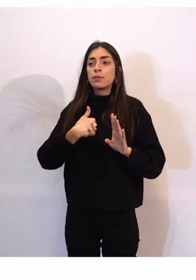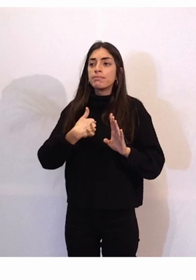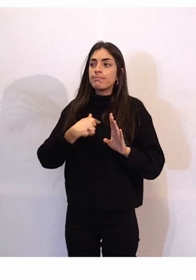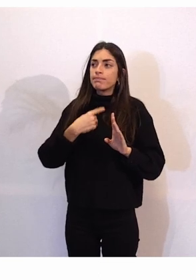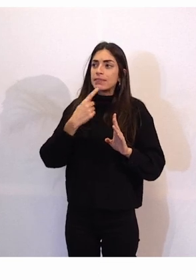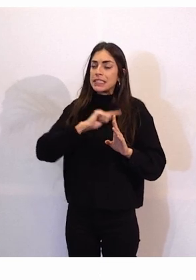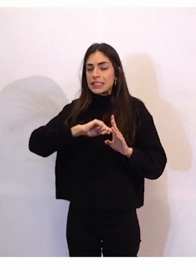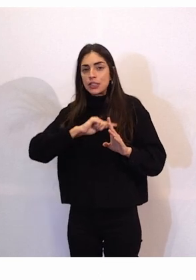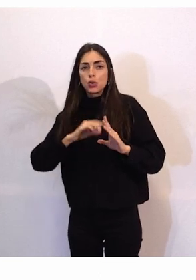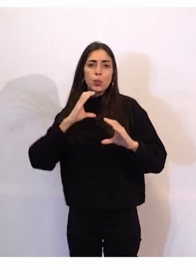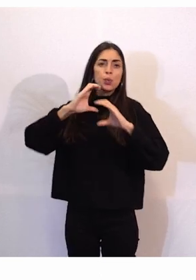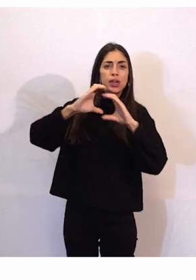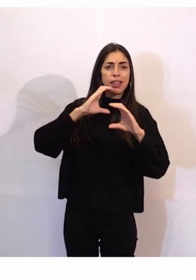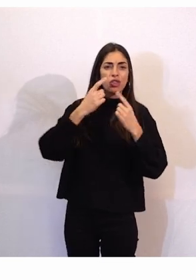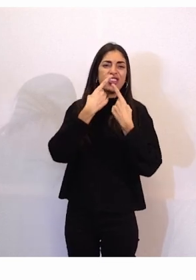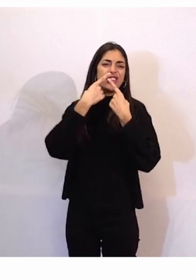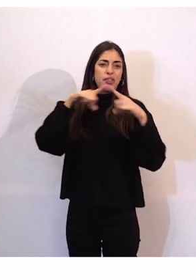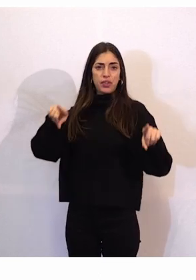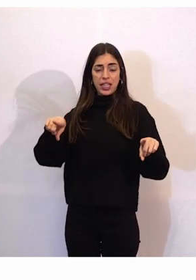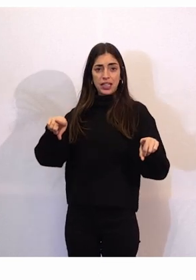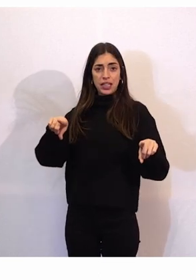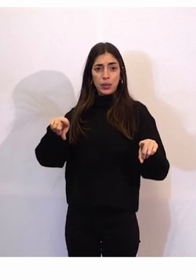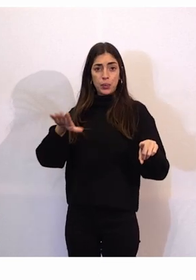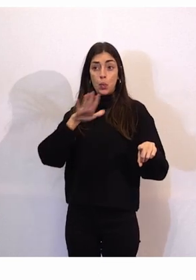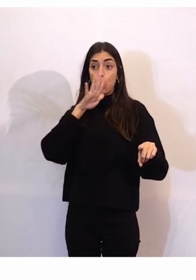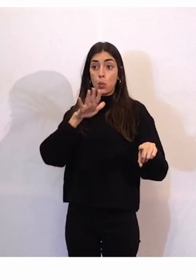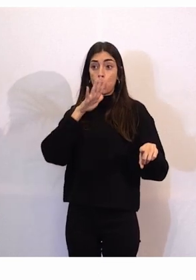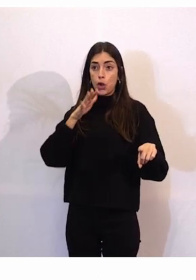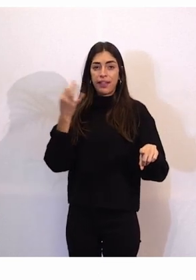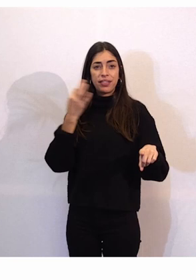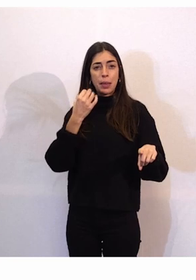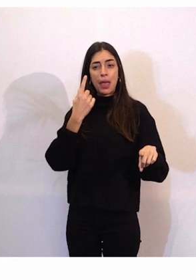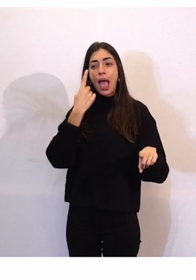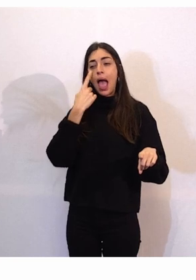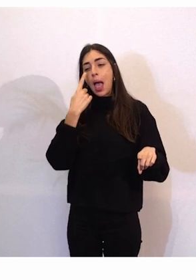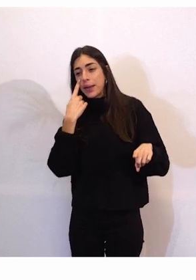la comunicación es distinta. Porque tienes que estar ya pendiente de